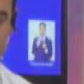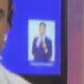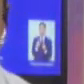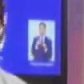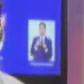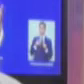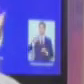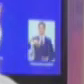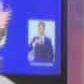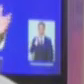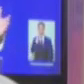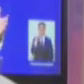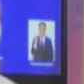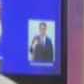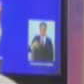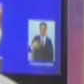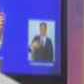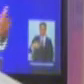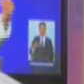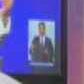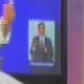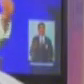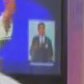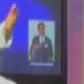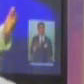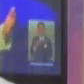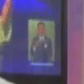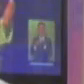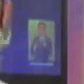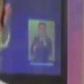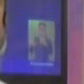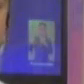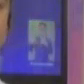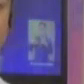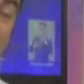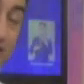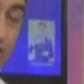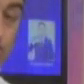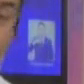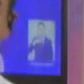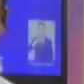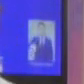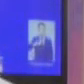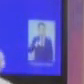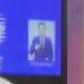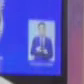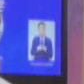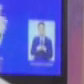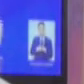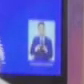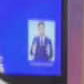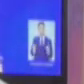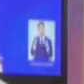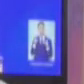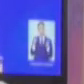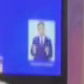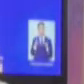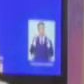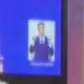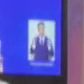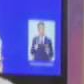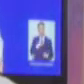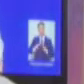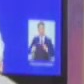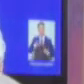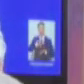fin de semana. No lo olvide, 27 de noviembre desde las 9 nos reunimos todos. Es sábado por la mañana, para vivir una